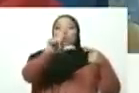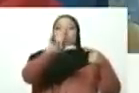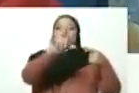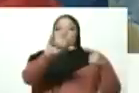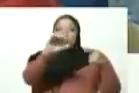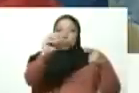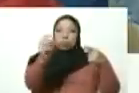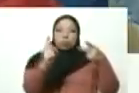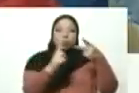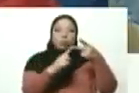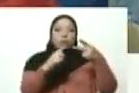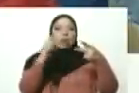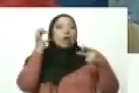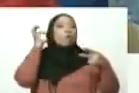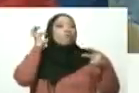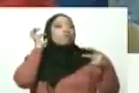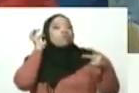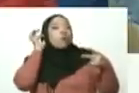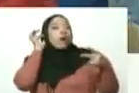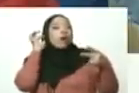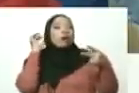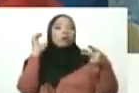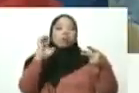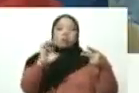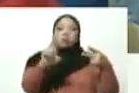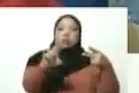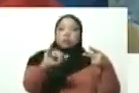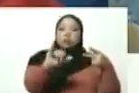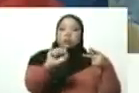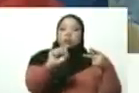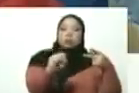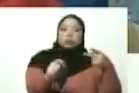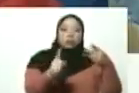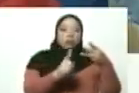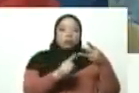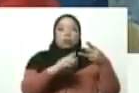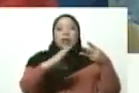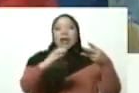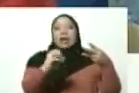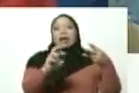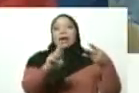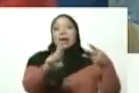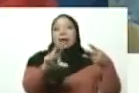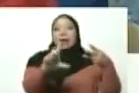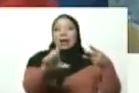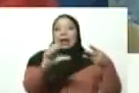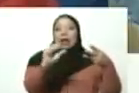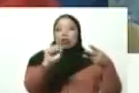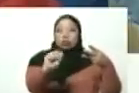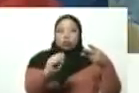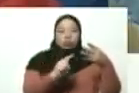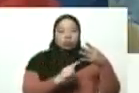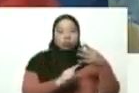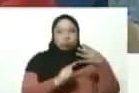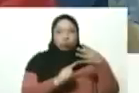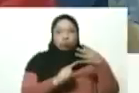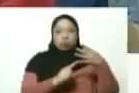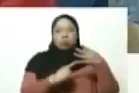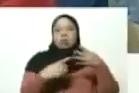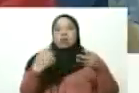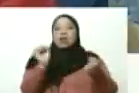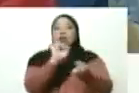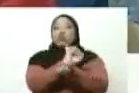y sabe el coromoto faría y juán carlos abudei por la comisión de los delitos estafa continuada captación y